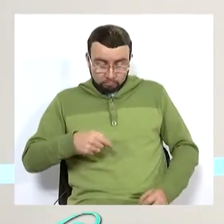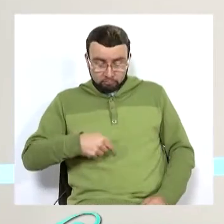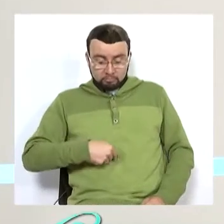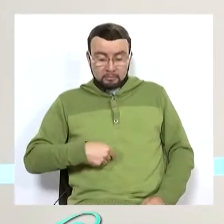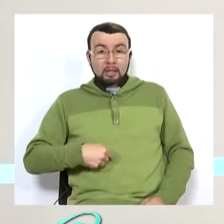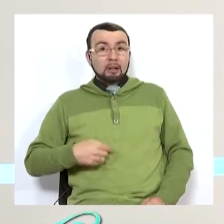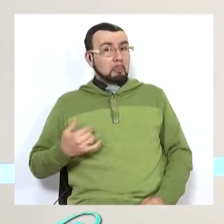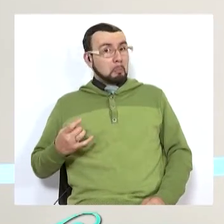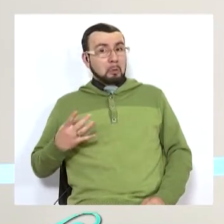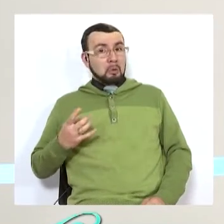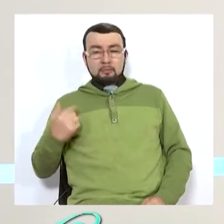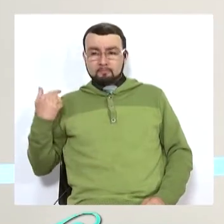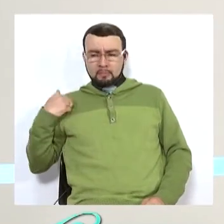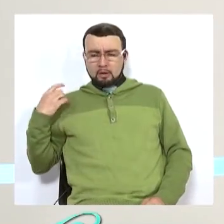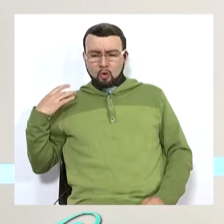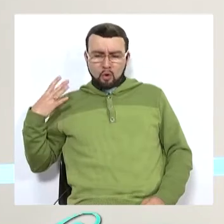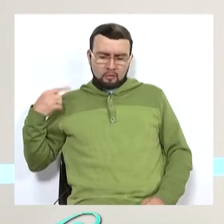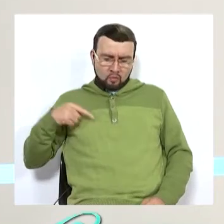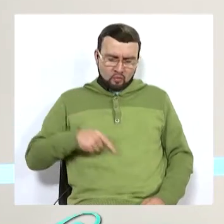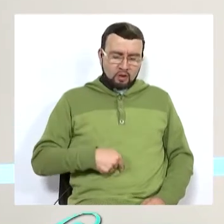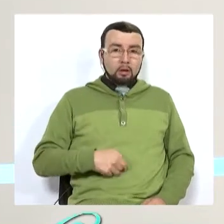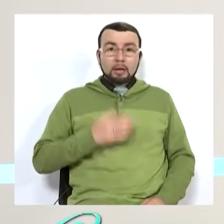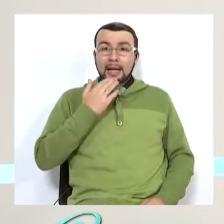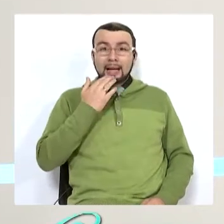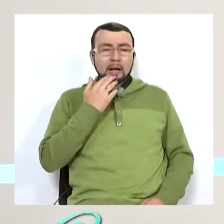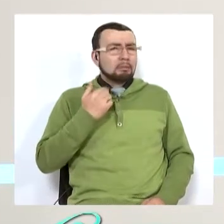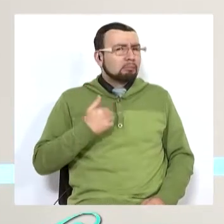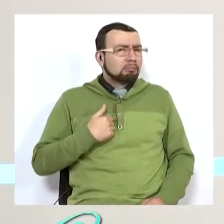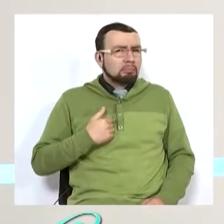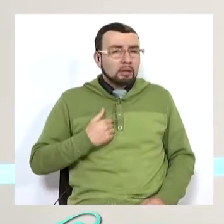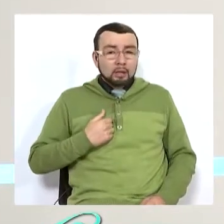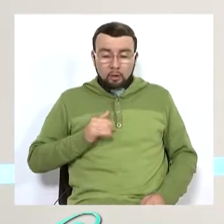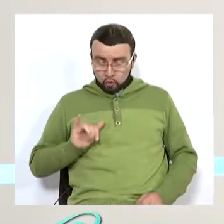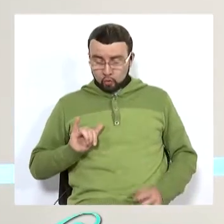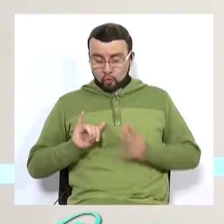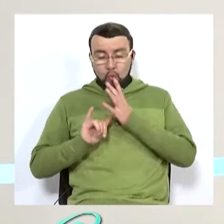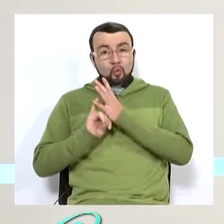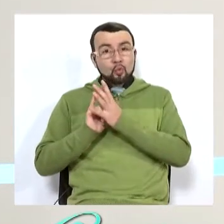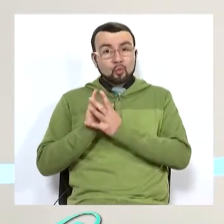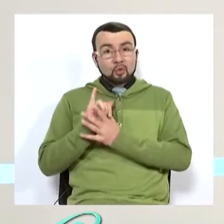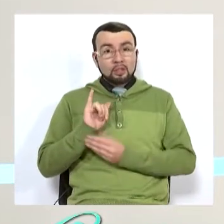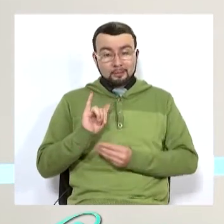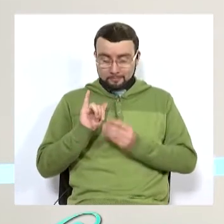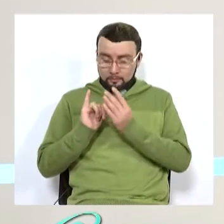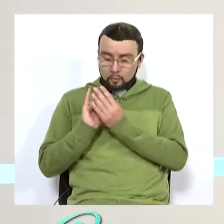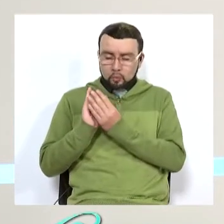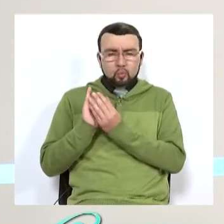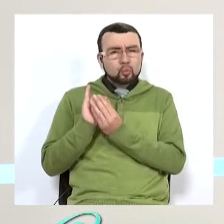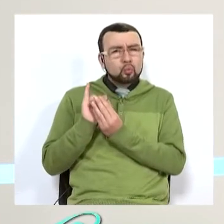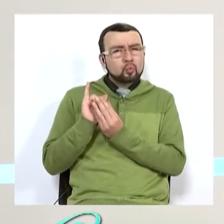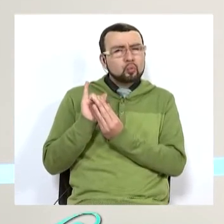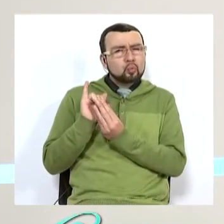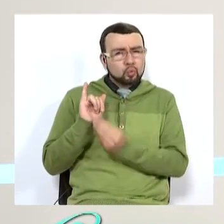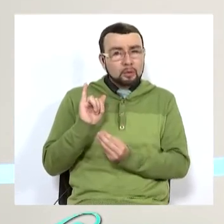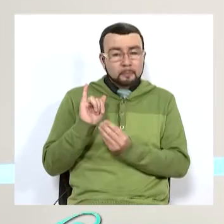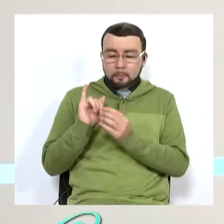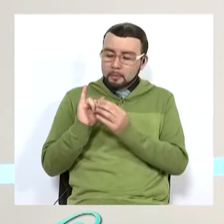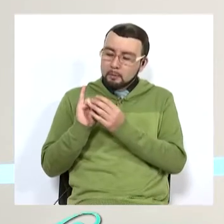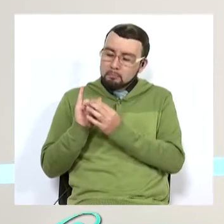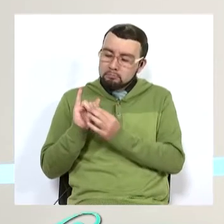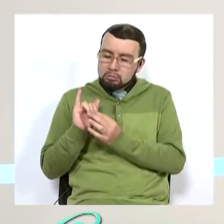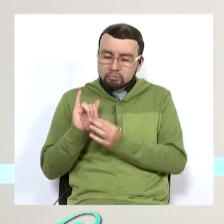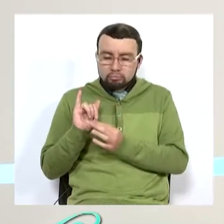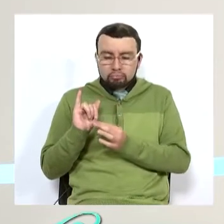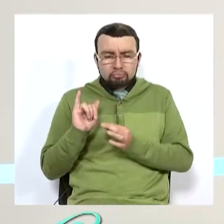ese mismo sitio. A mí se me puede salir un pedacito del útero, que se llama endometrio, y se va para otra parte